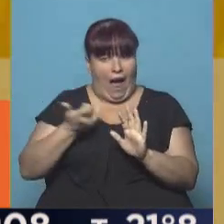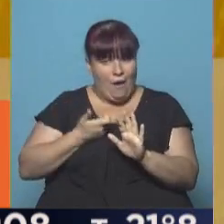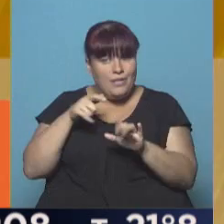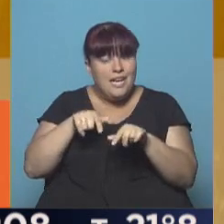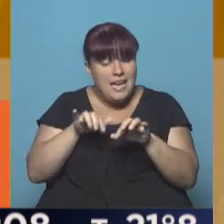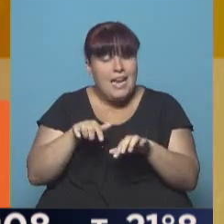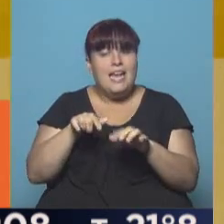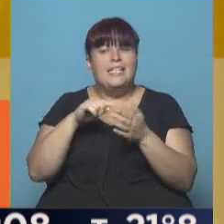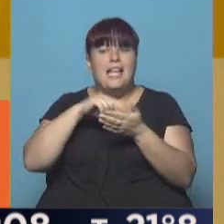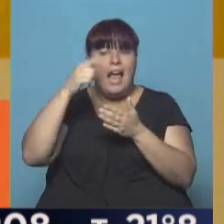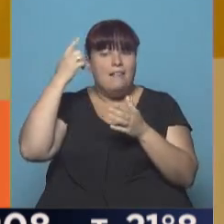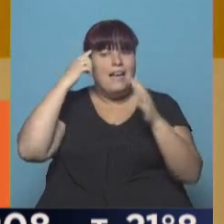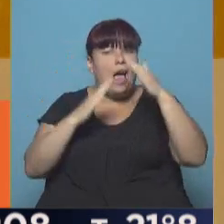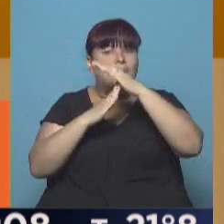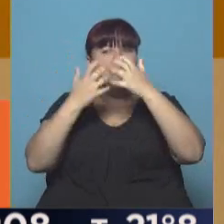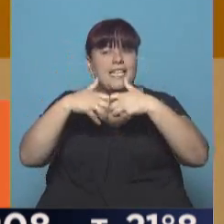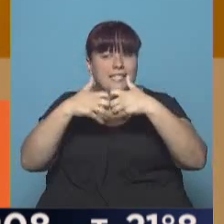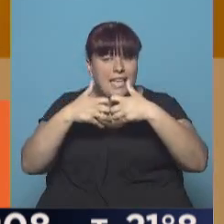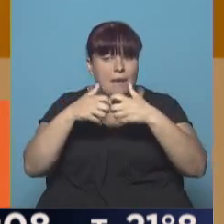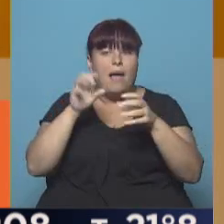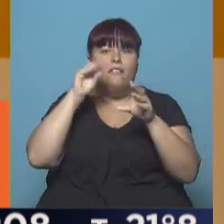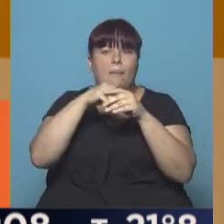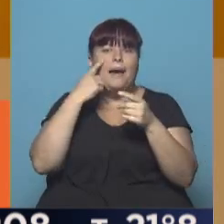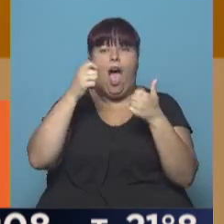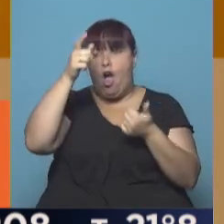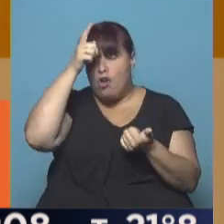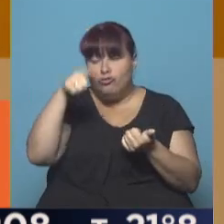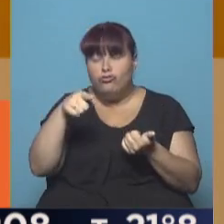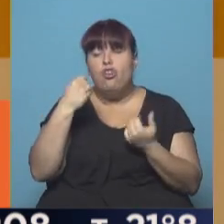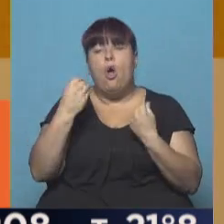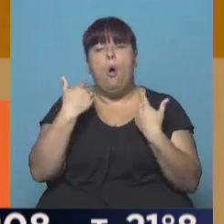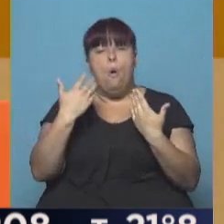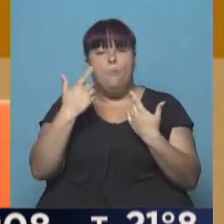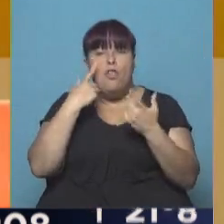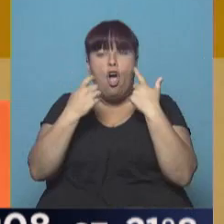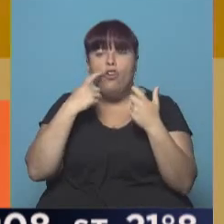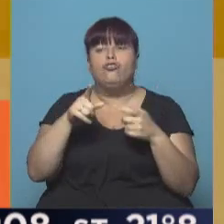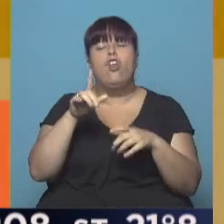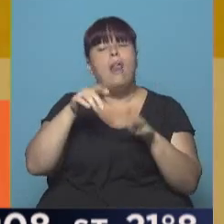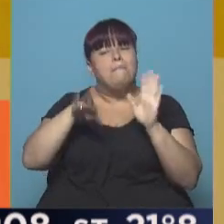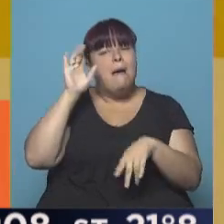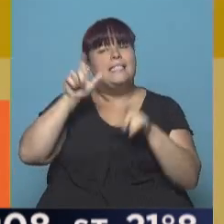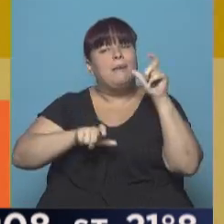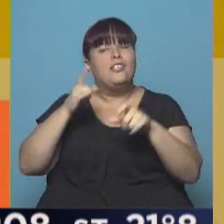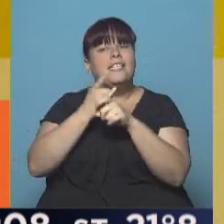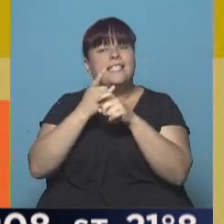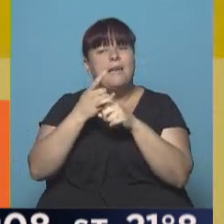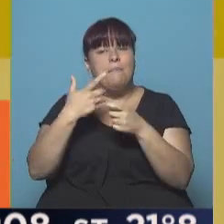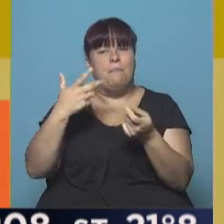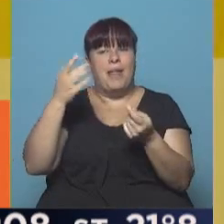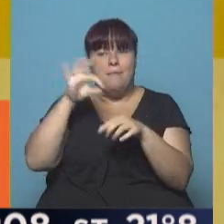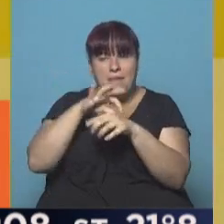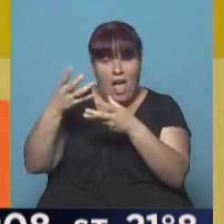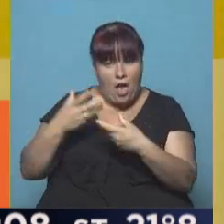está el cerebro del sistema que es el algoritmo de control que permite hacer La regulación que normalmente hace el paciente con la colaboración del